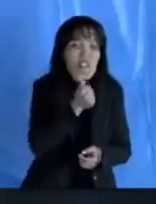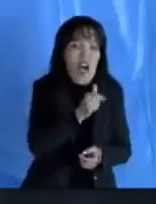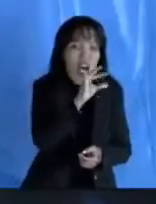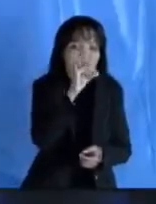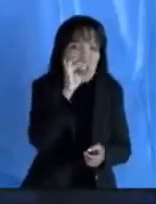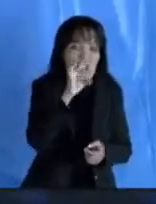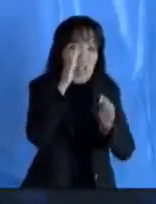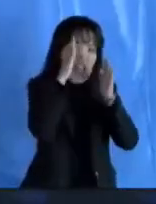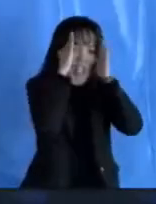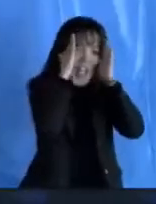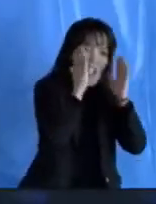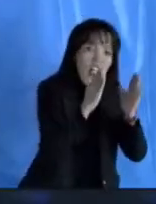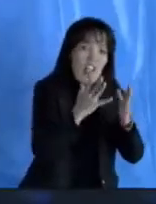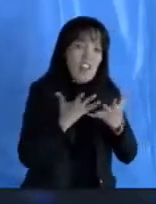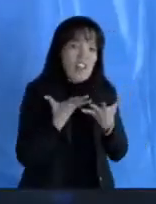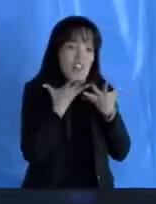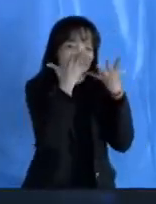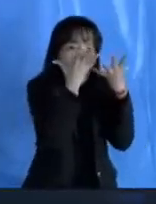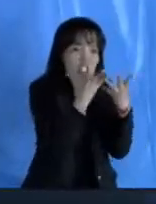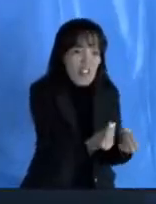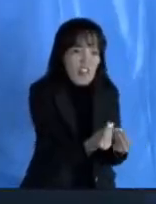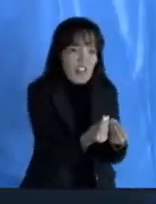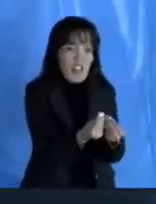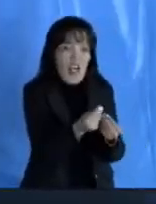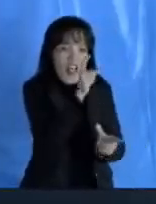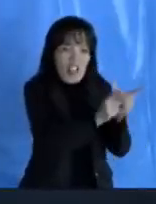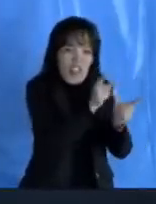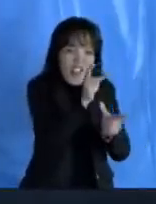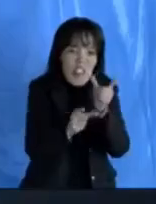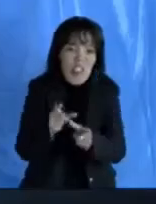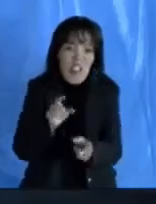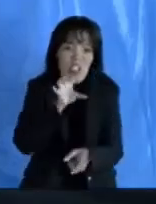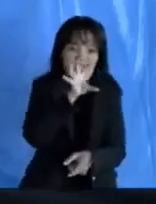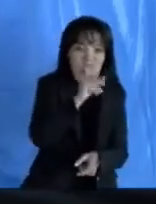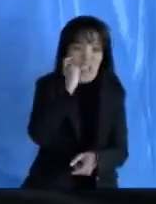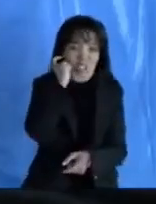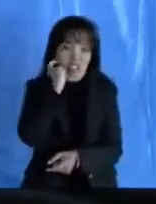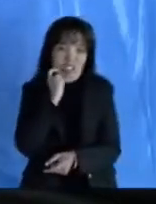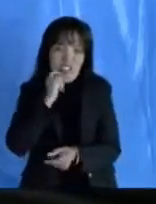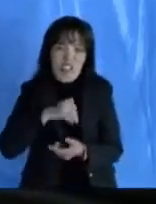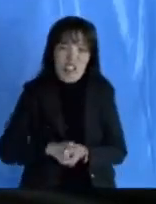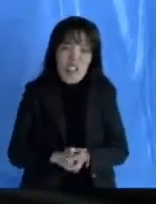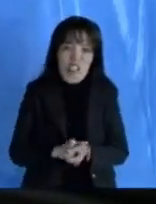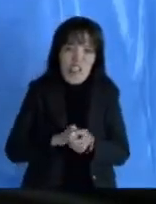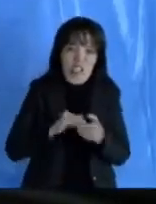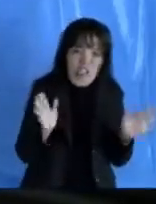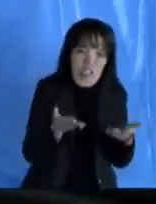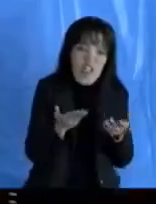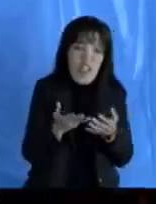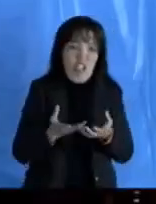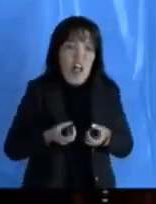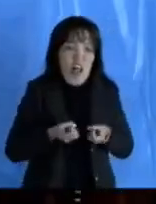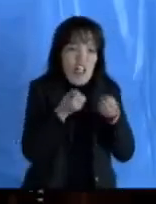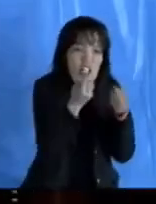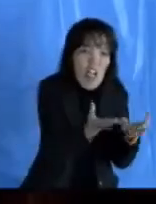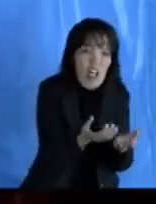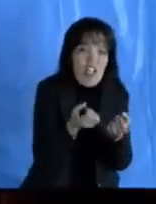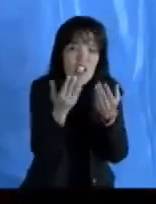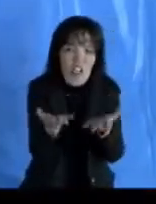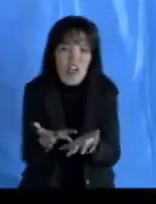ciudadano tiene que tener la posibilidad de tener la garantía de llevar un plato de comida, de llevar